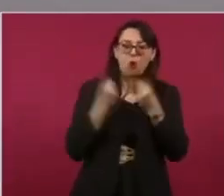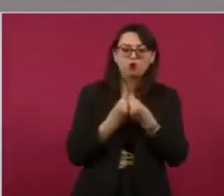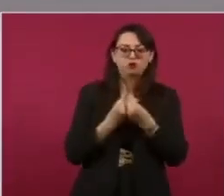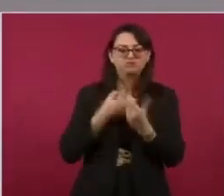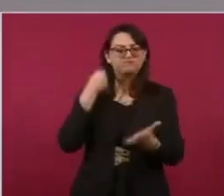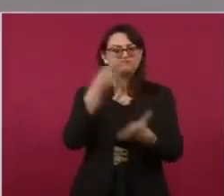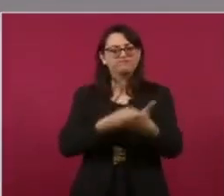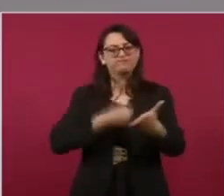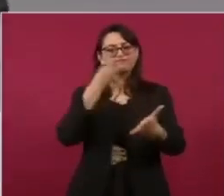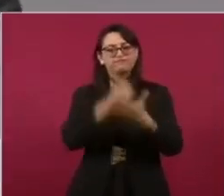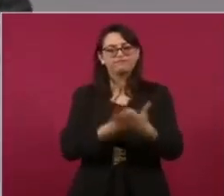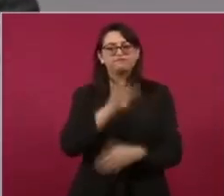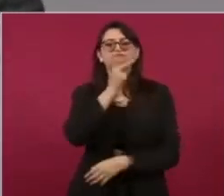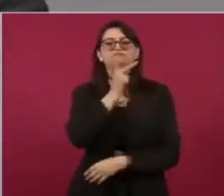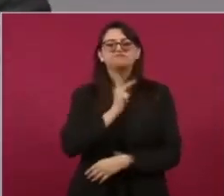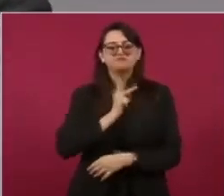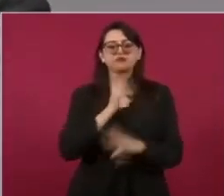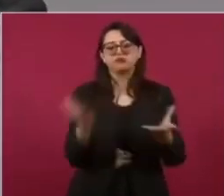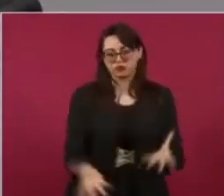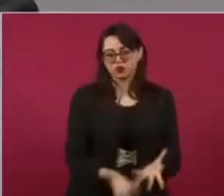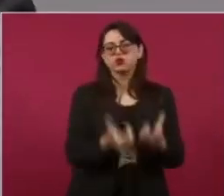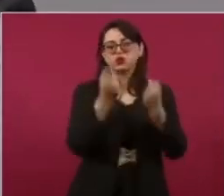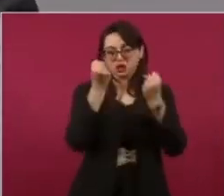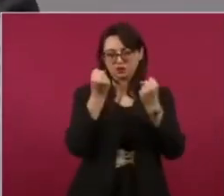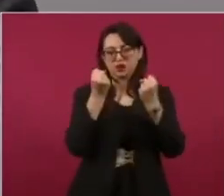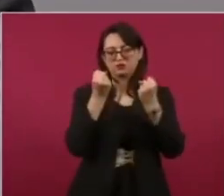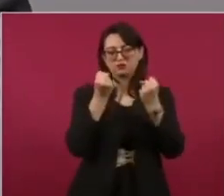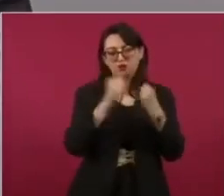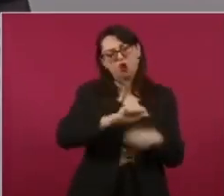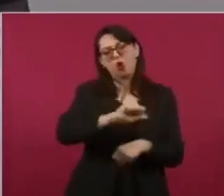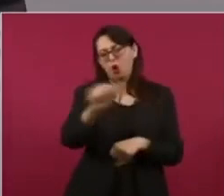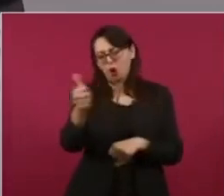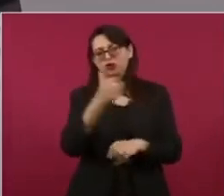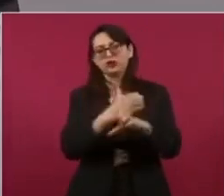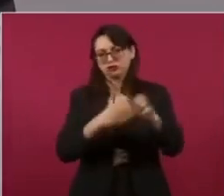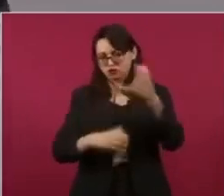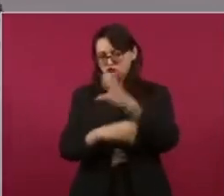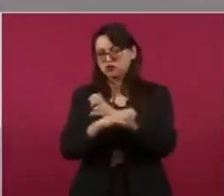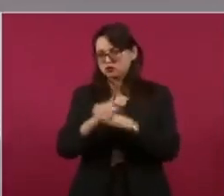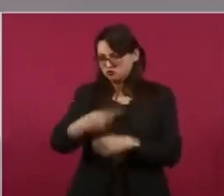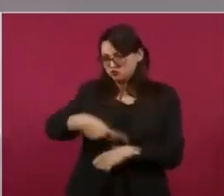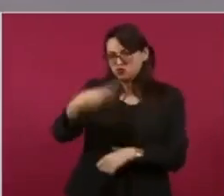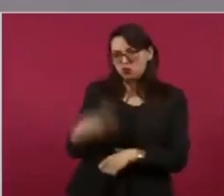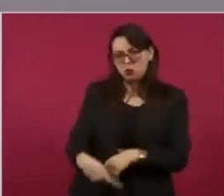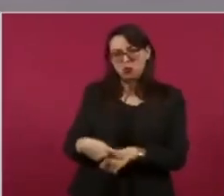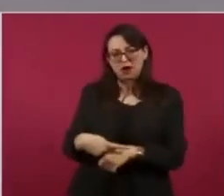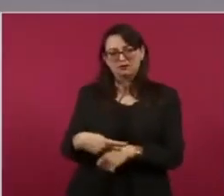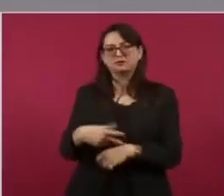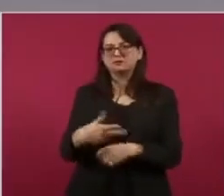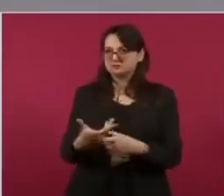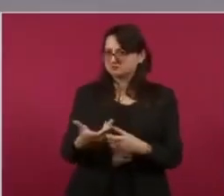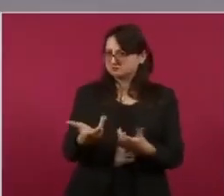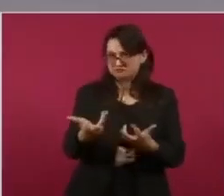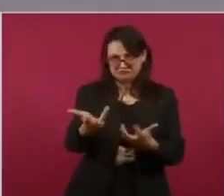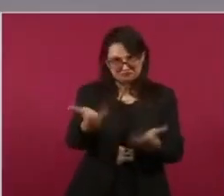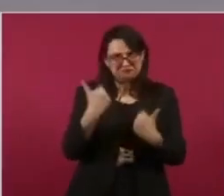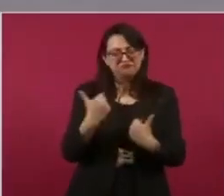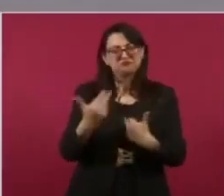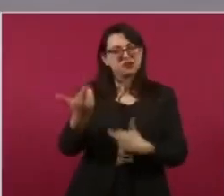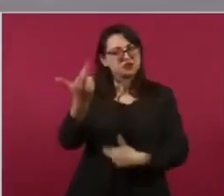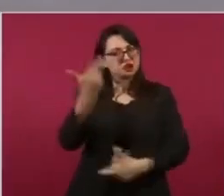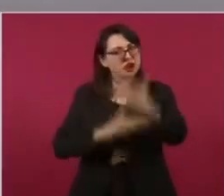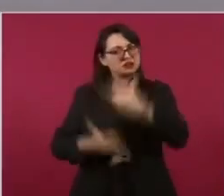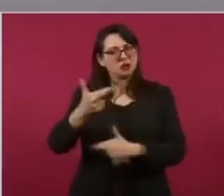la expropiación del petróleo y otros bienes de la nación que Porfirio Díaz había